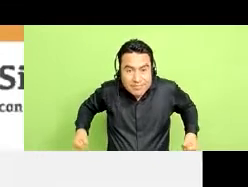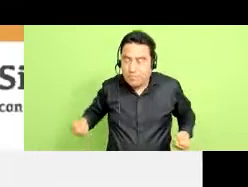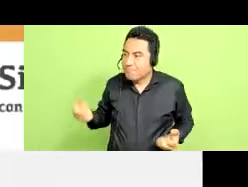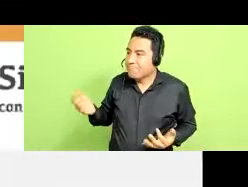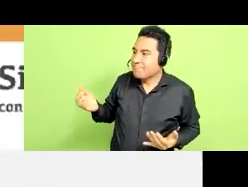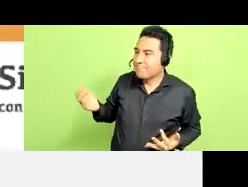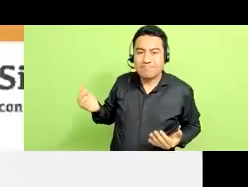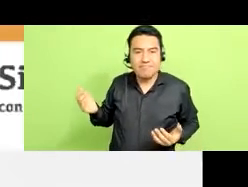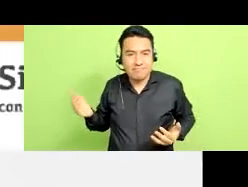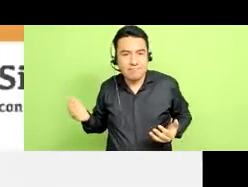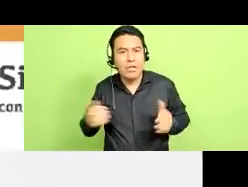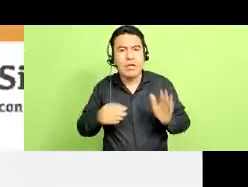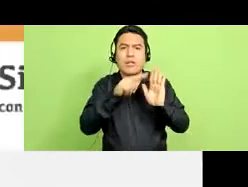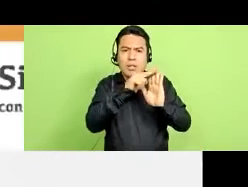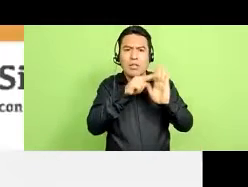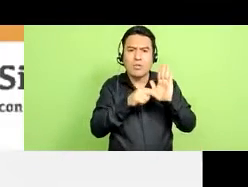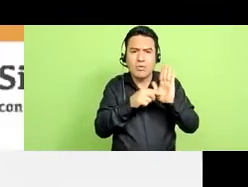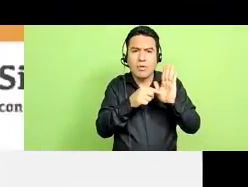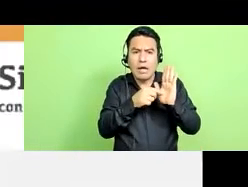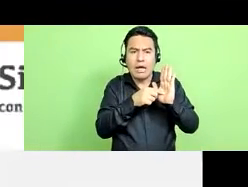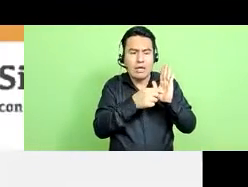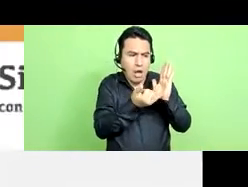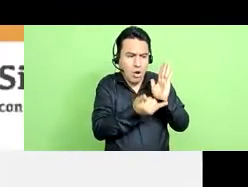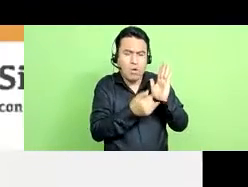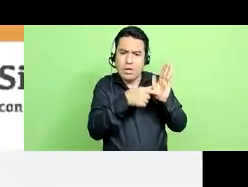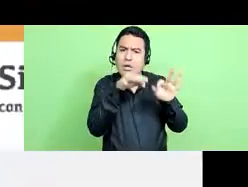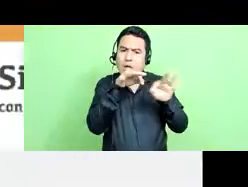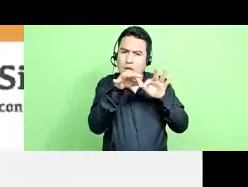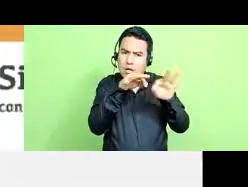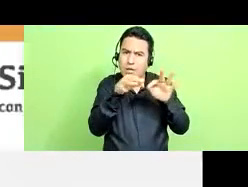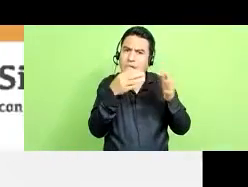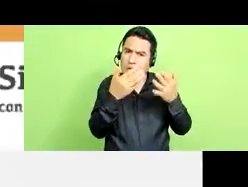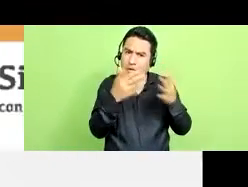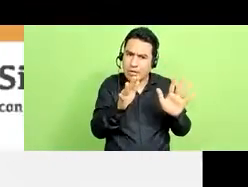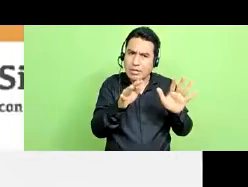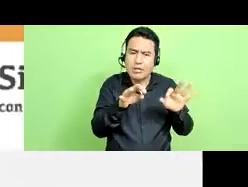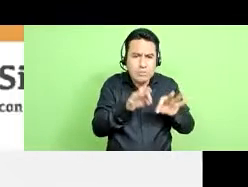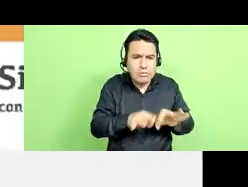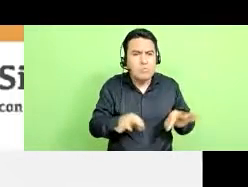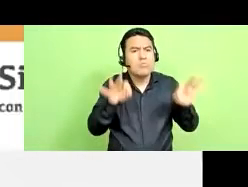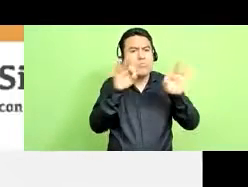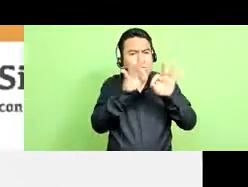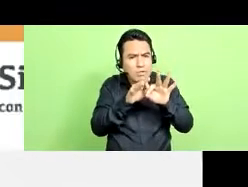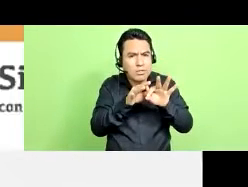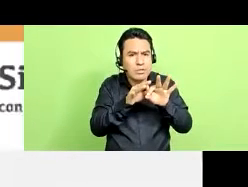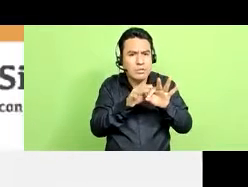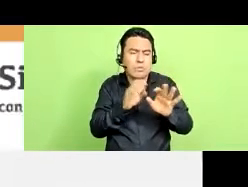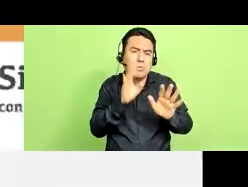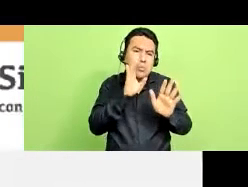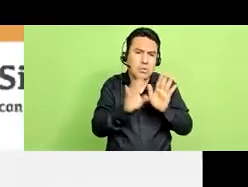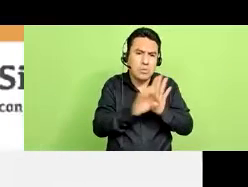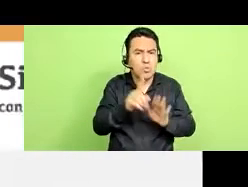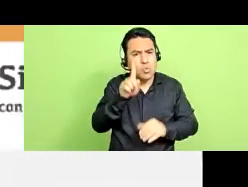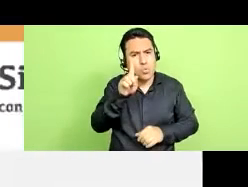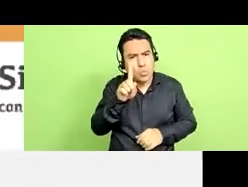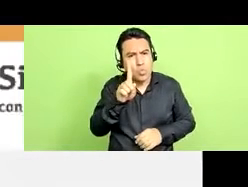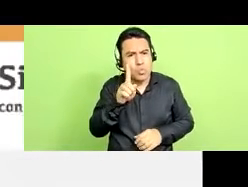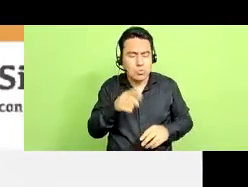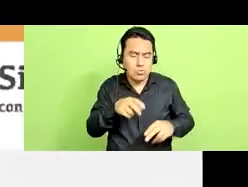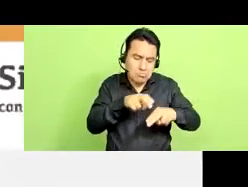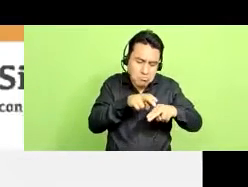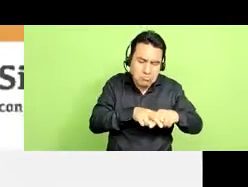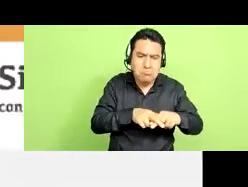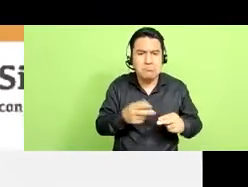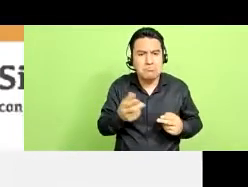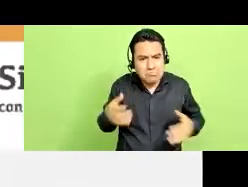vigente existe la importancia de que se tiene que implementar al menos uno fota que tengan asientos